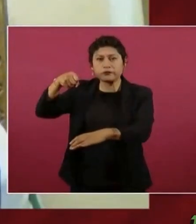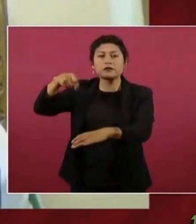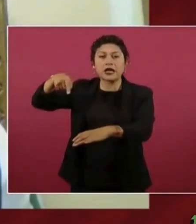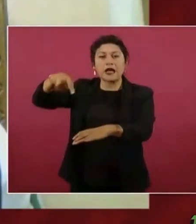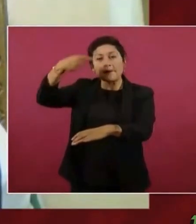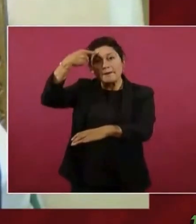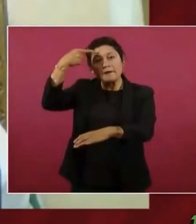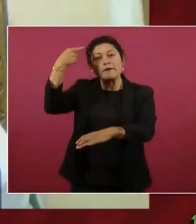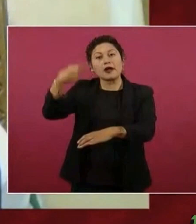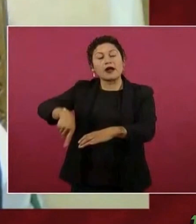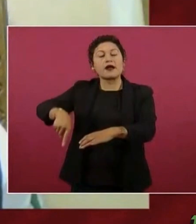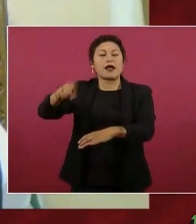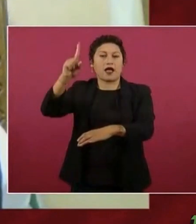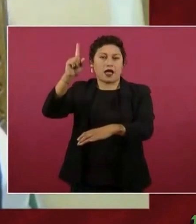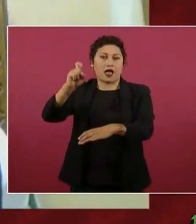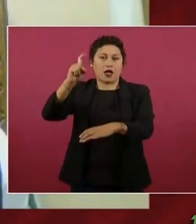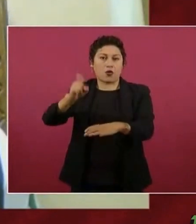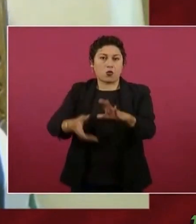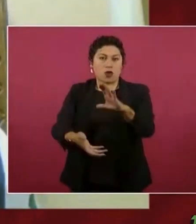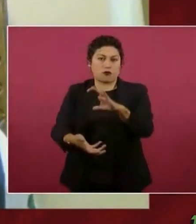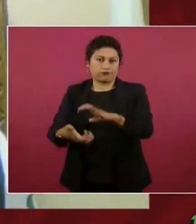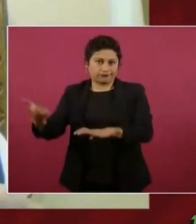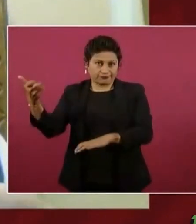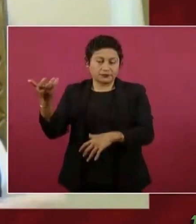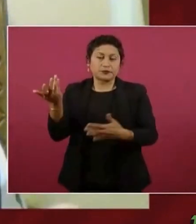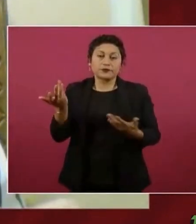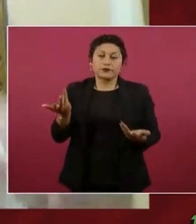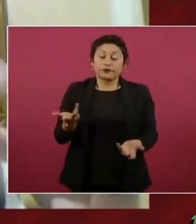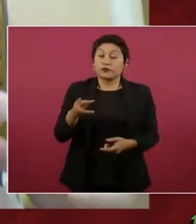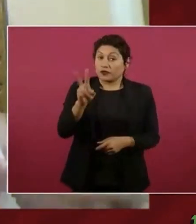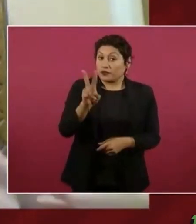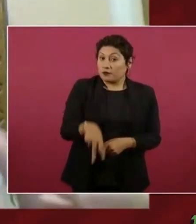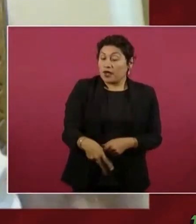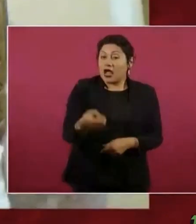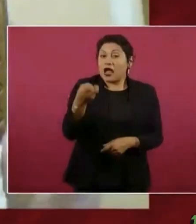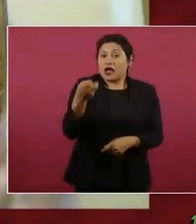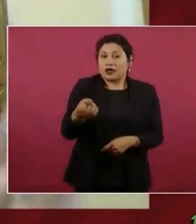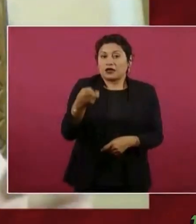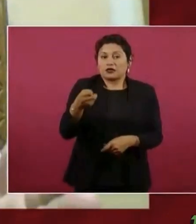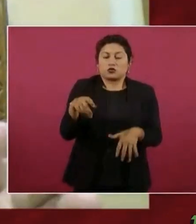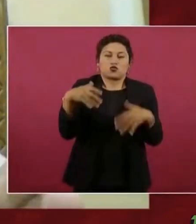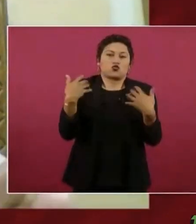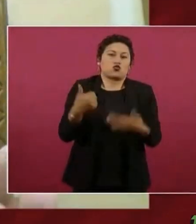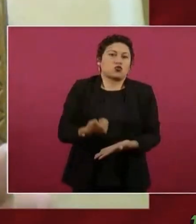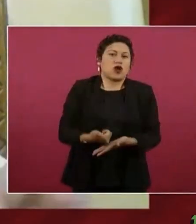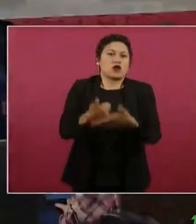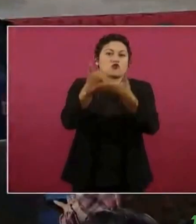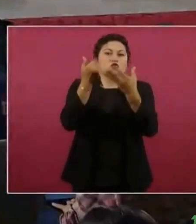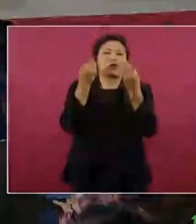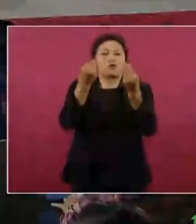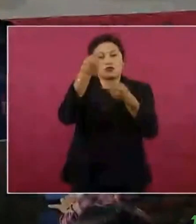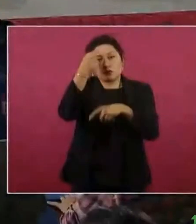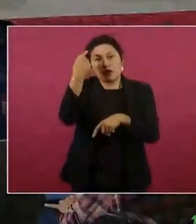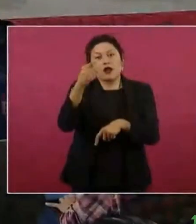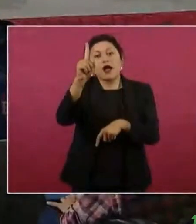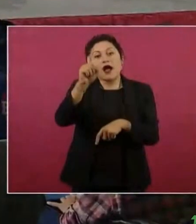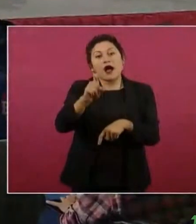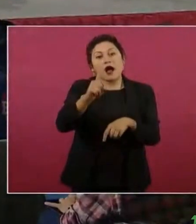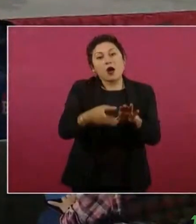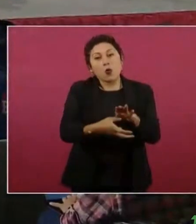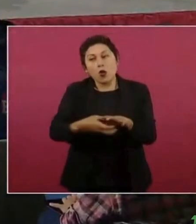agua. Evidentemente que esto nos ha ayudado a tener mayor extracción en esta parte para que ya no